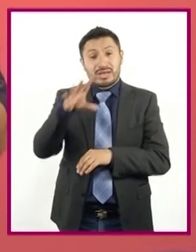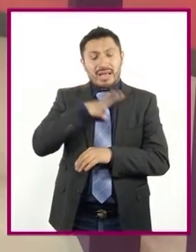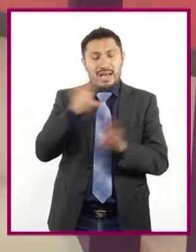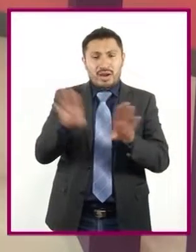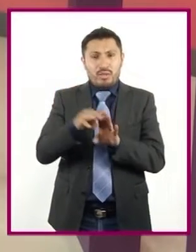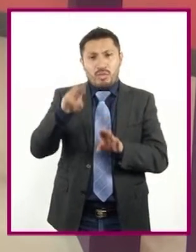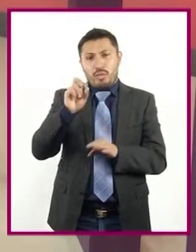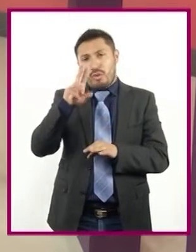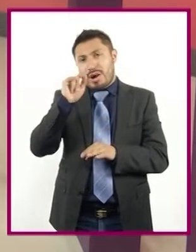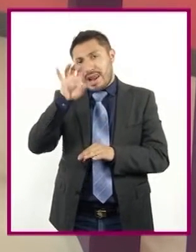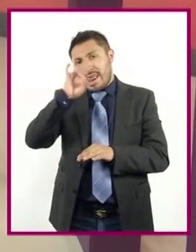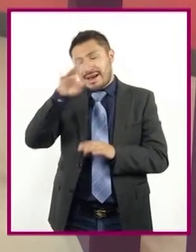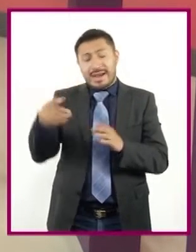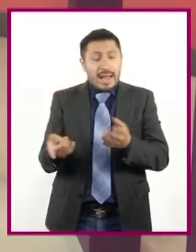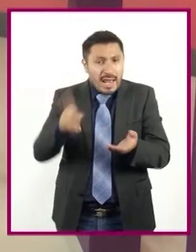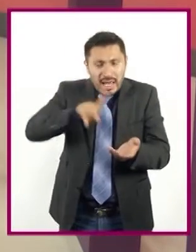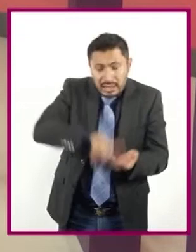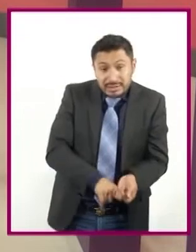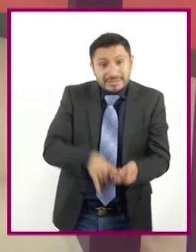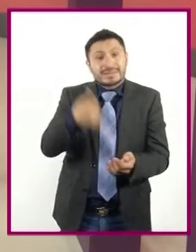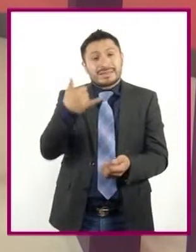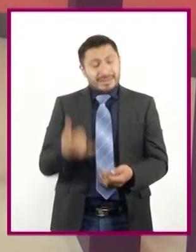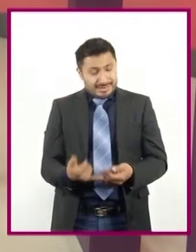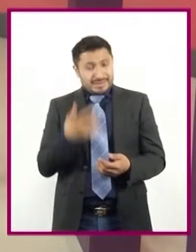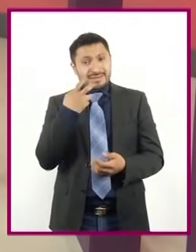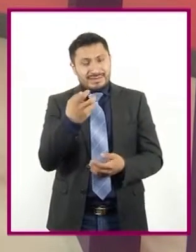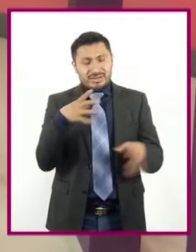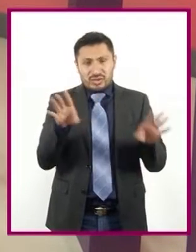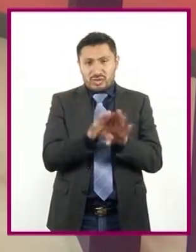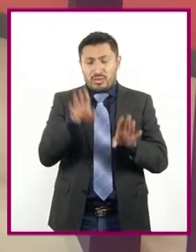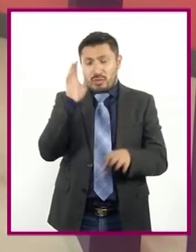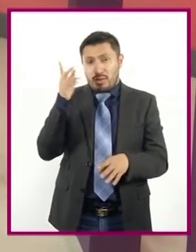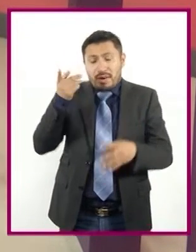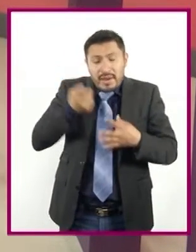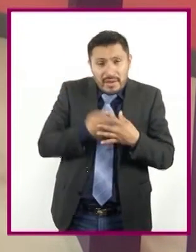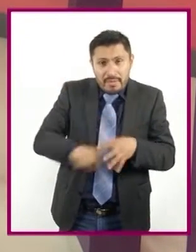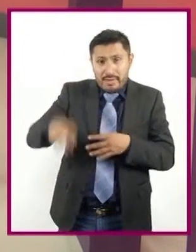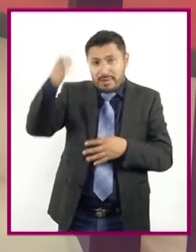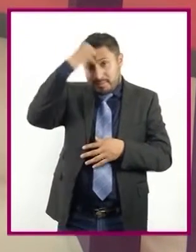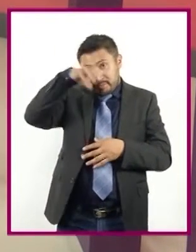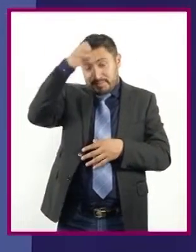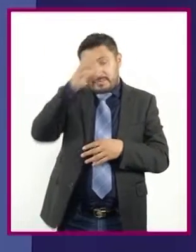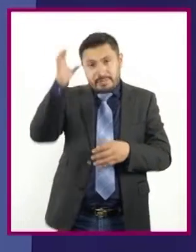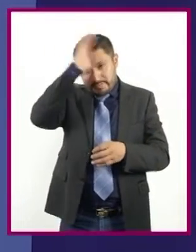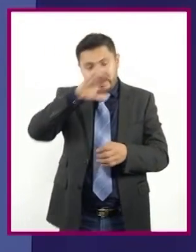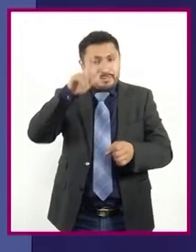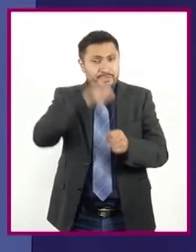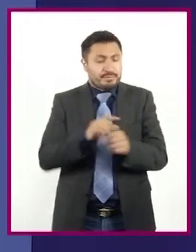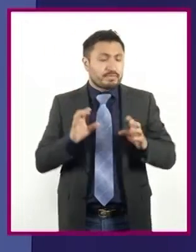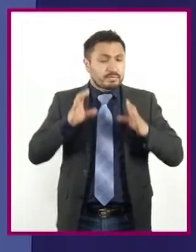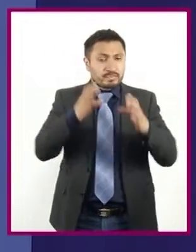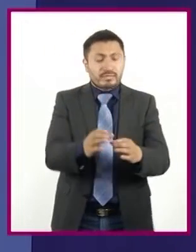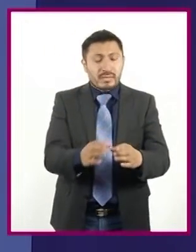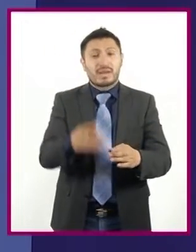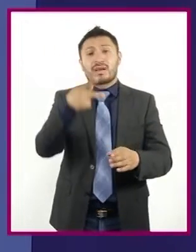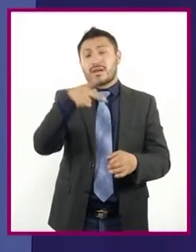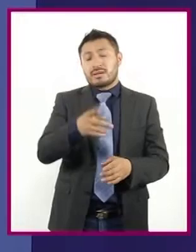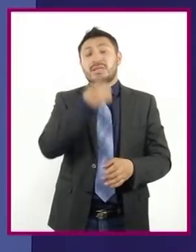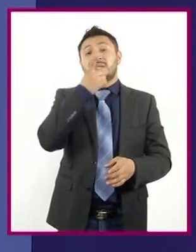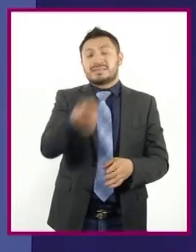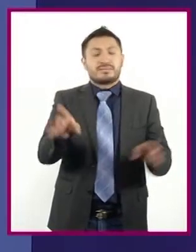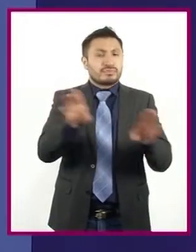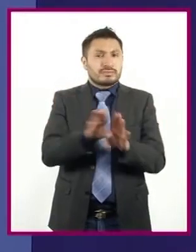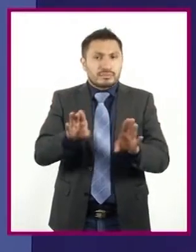una moraleja oculta y se forman a partir de las experiencias de una cultura. Mientras que los dichos son frases